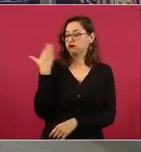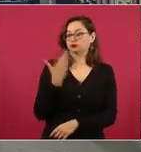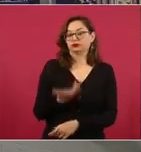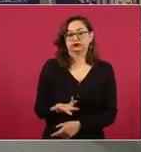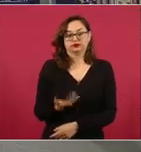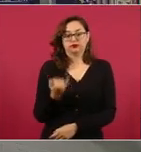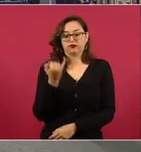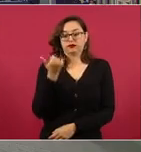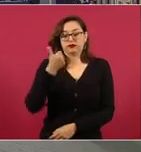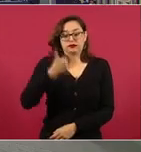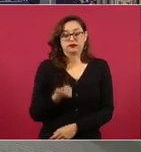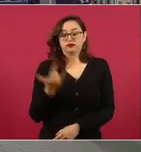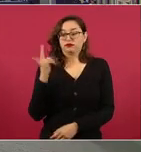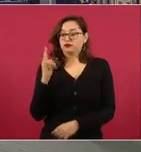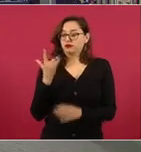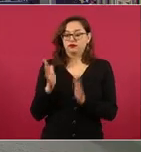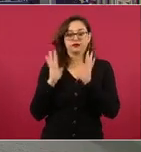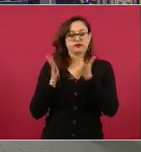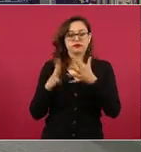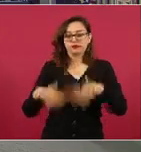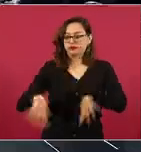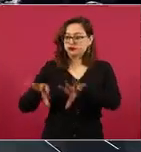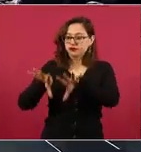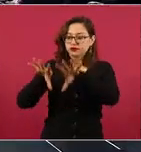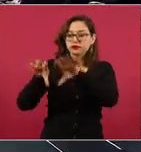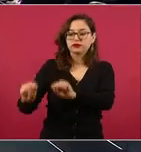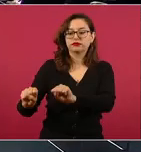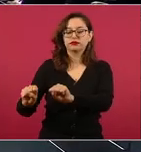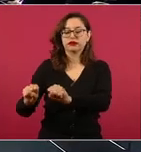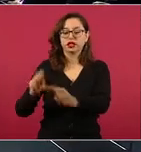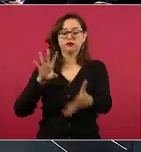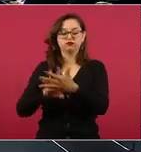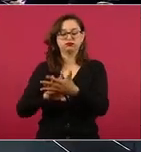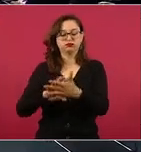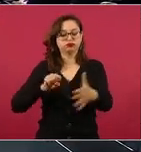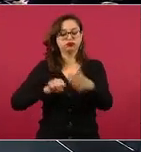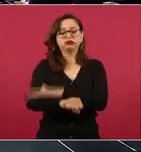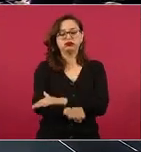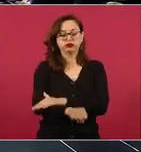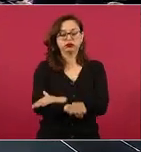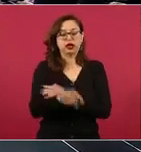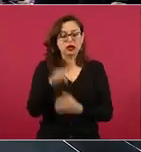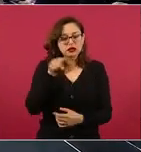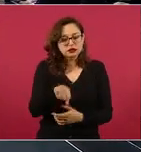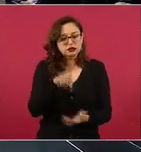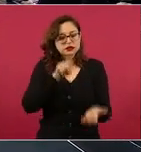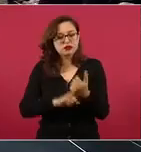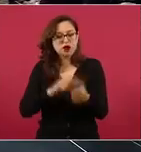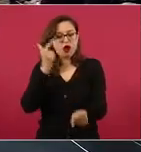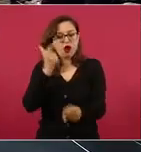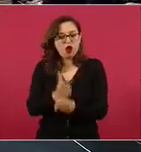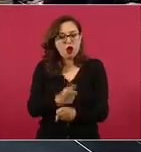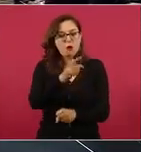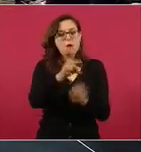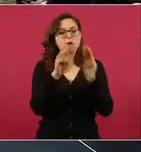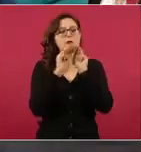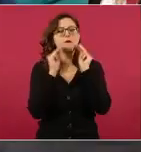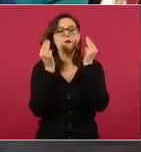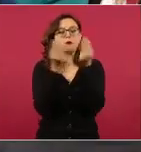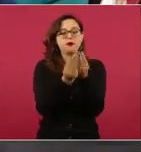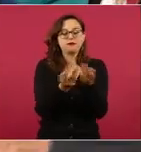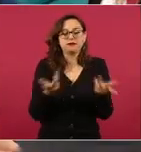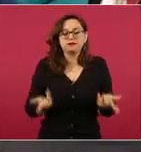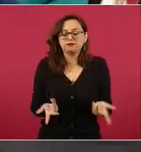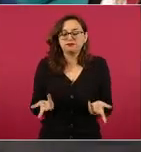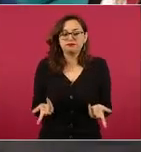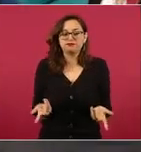el secretario de la Defensa lo vincula con un cártel, que es un cártel muy poderoso en la región. Entonces, a raíz